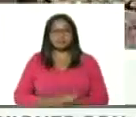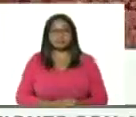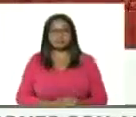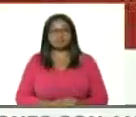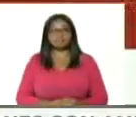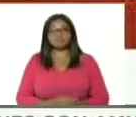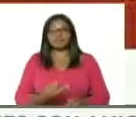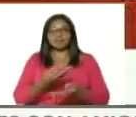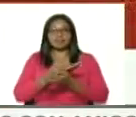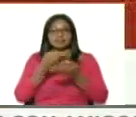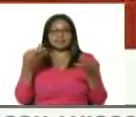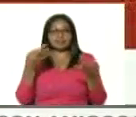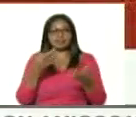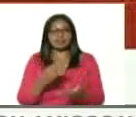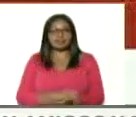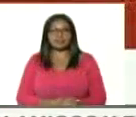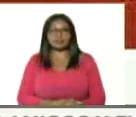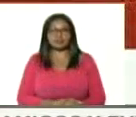Excelente.